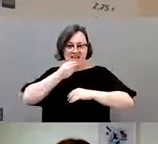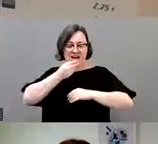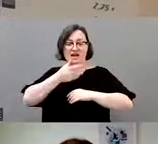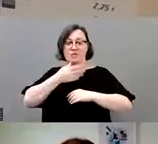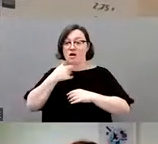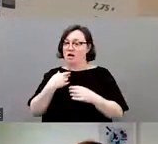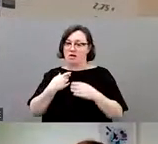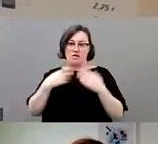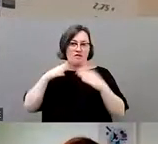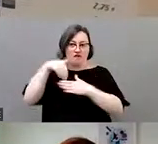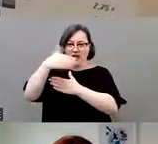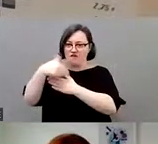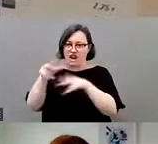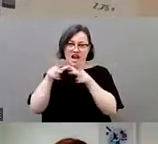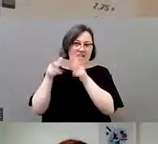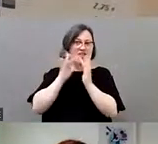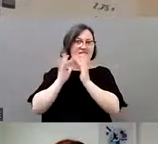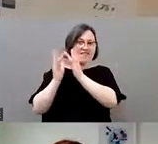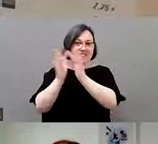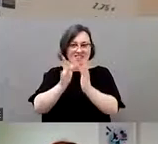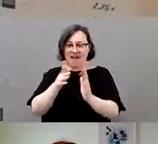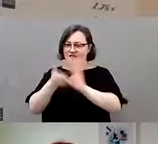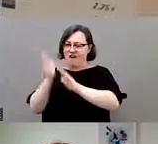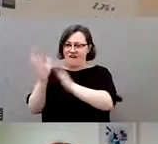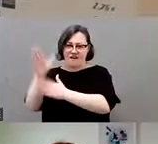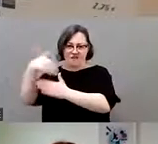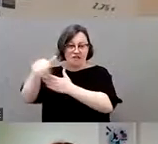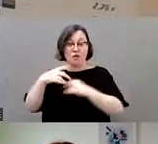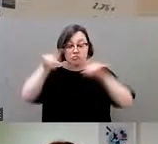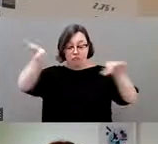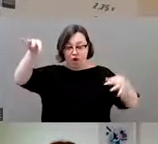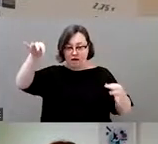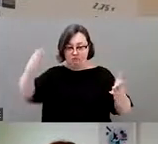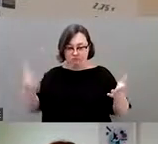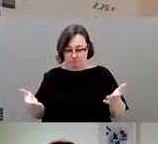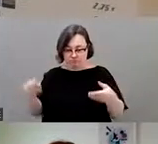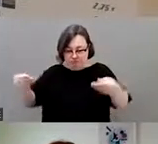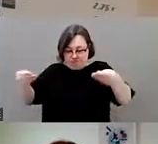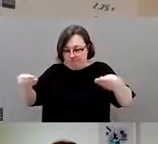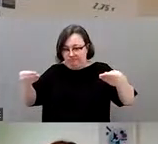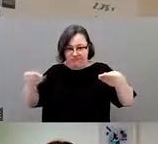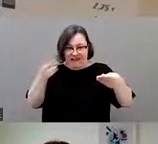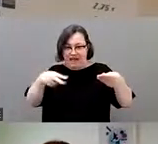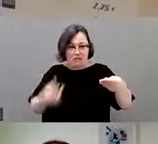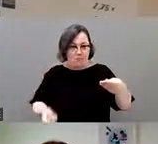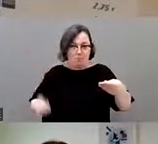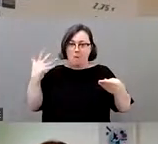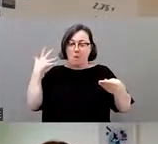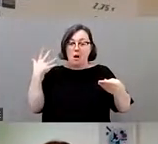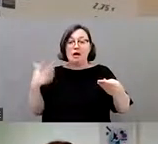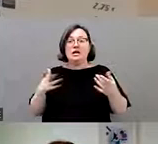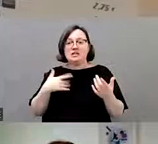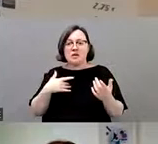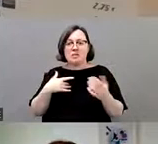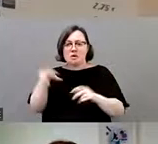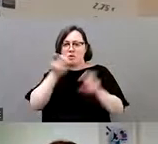social. Entonces, pues tú le das la hoja. Claro, leer no lo lee, o sea, pero ella pues te